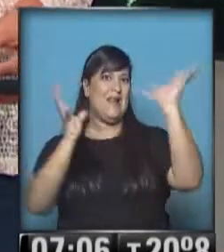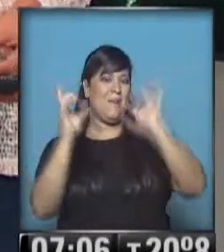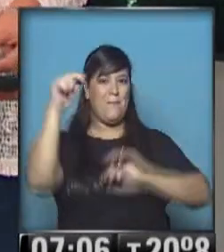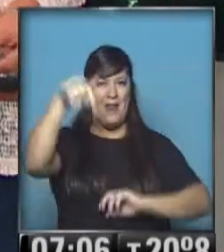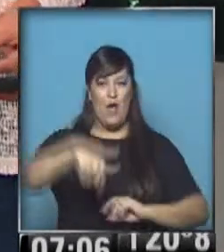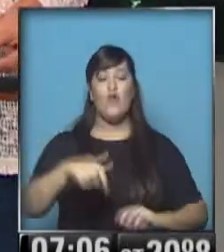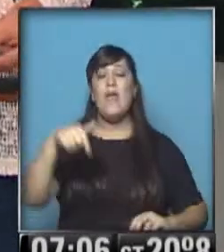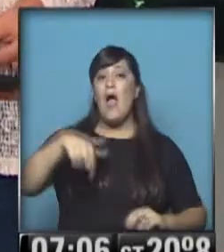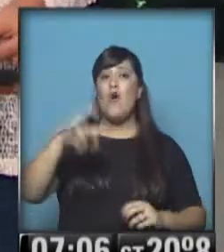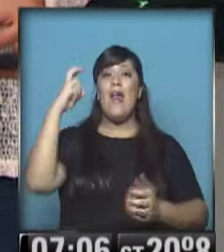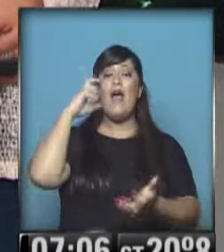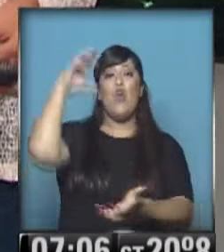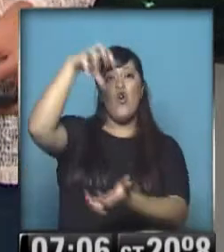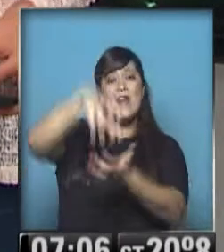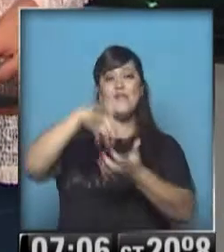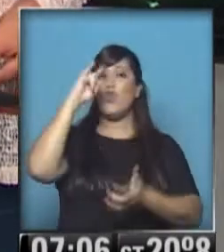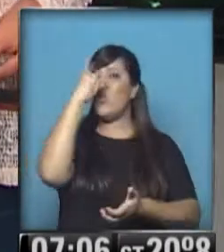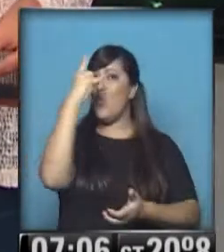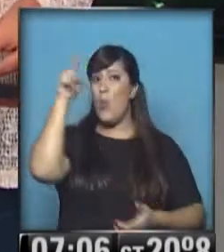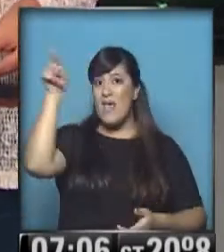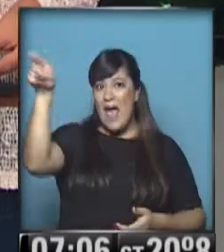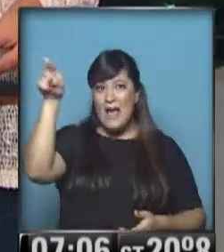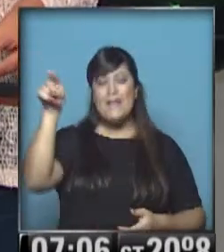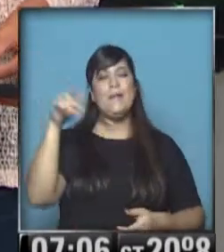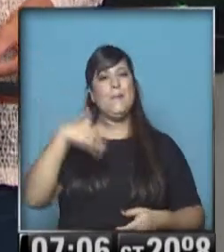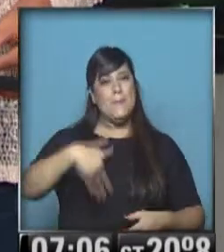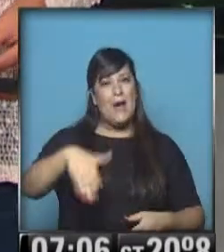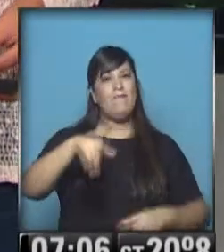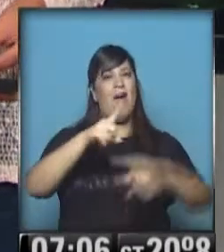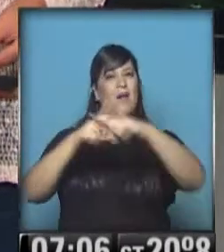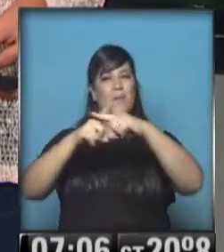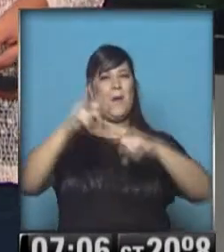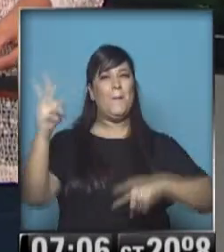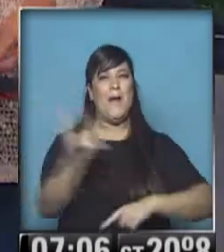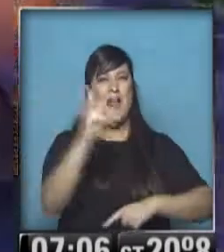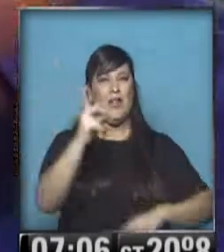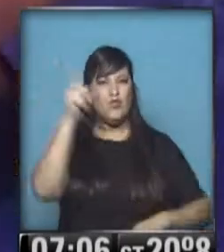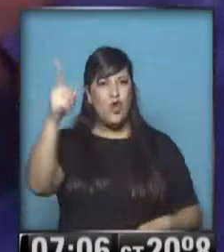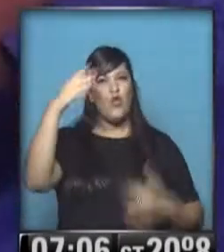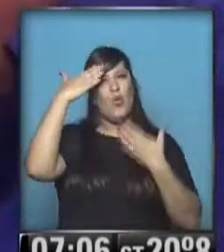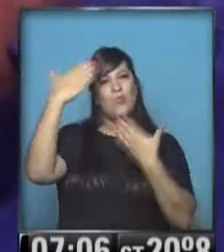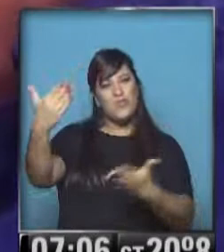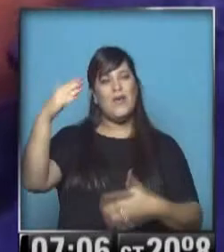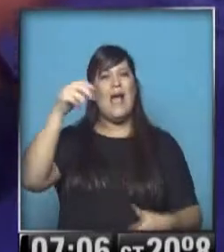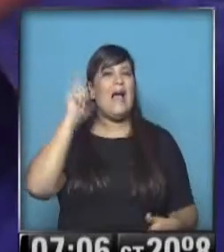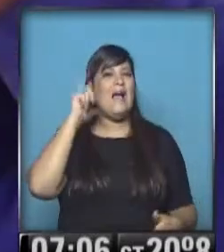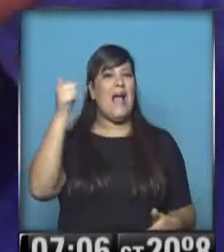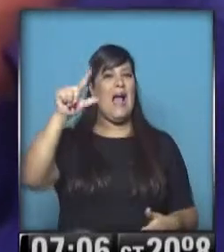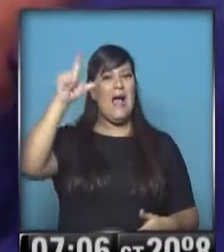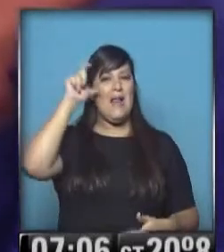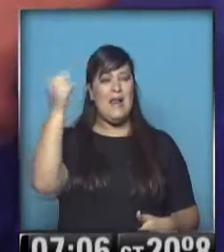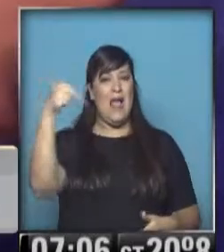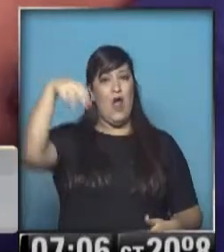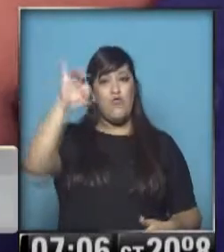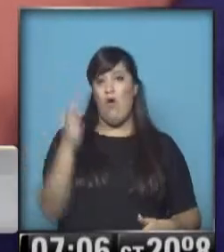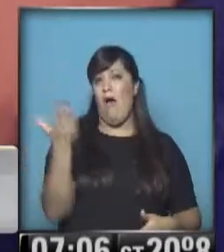al Congreso de Uruguay, porque allí justamente se van a despedir. Se va a dar el último adiós a Eduardo Galeano, quien el día de ayer nos